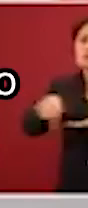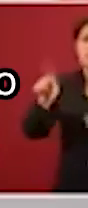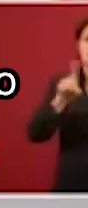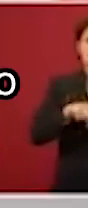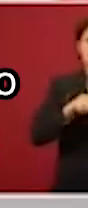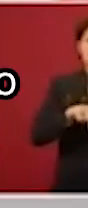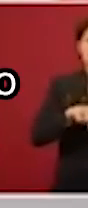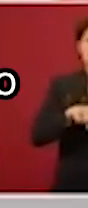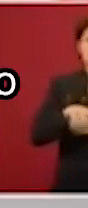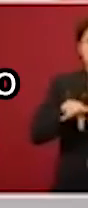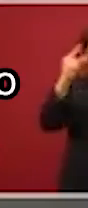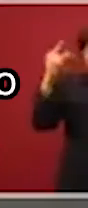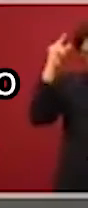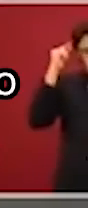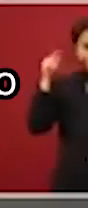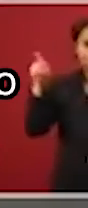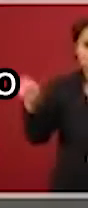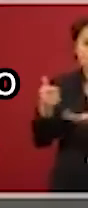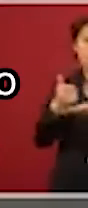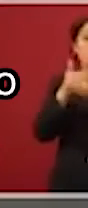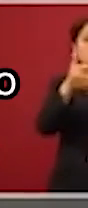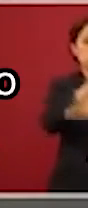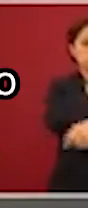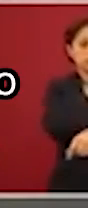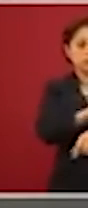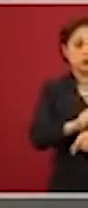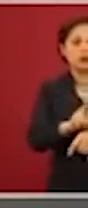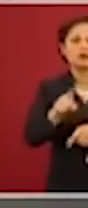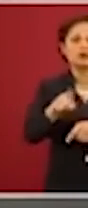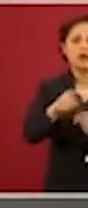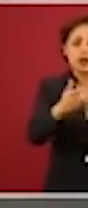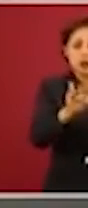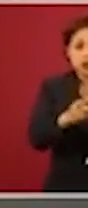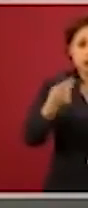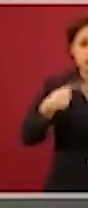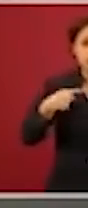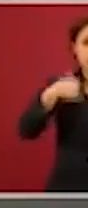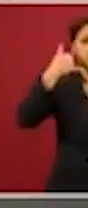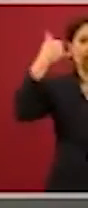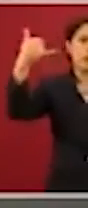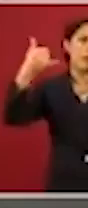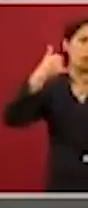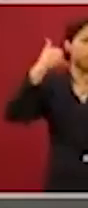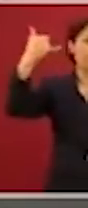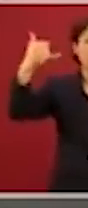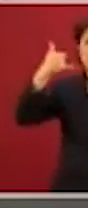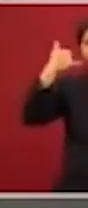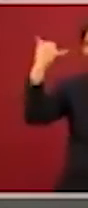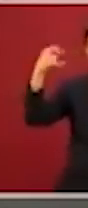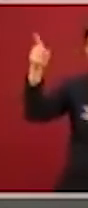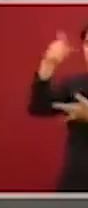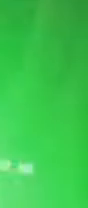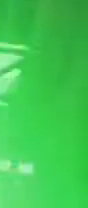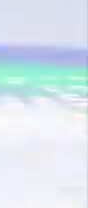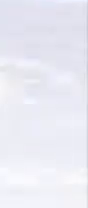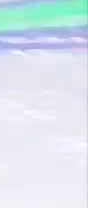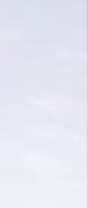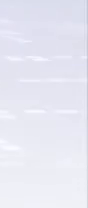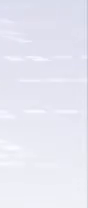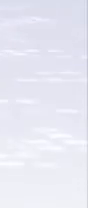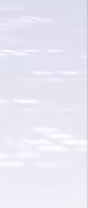rojo prevalece debido a la alta movilidad de personas que provienen de otros estados del país y municipios